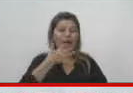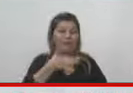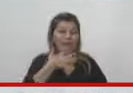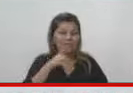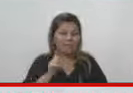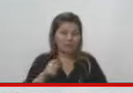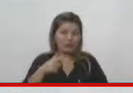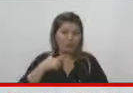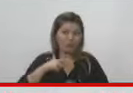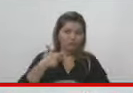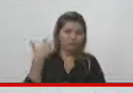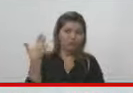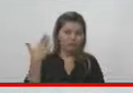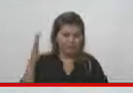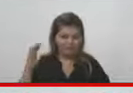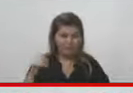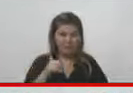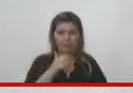que...